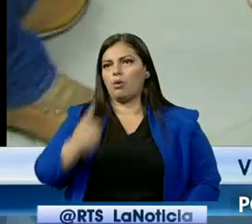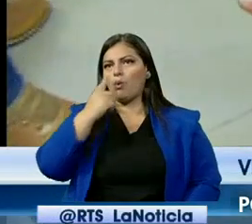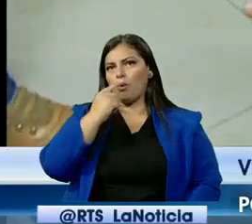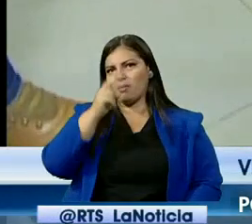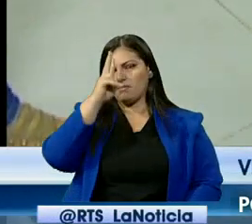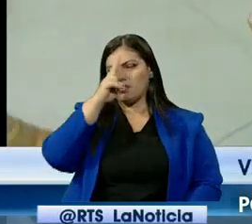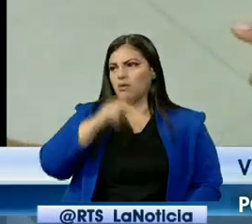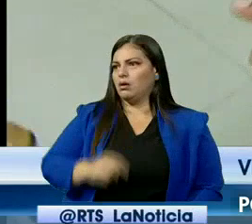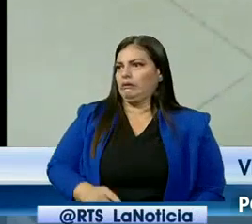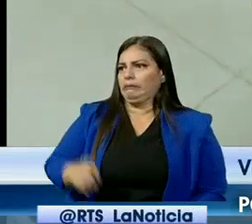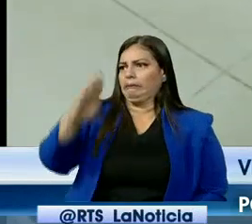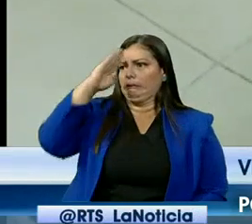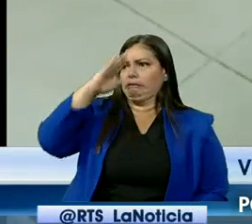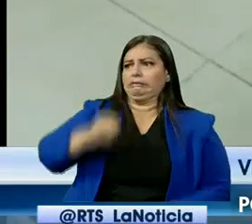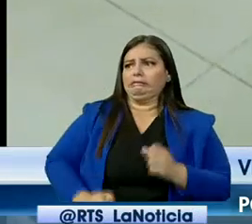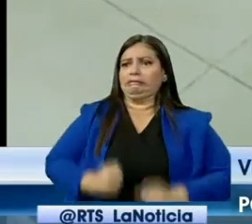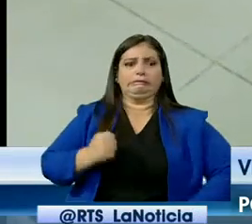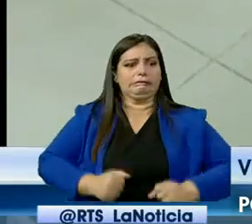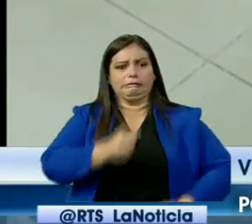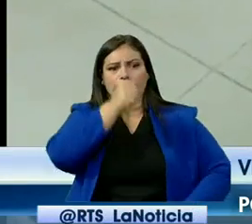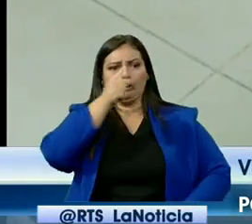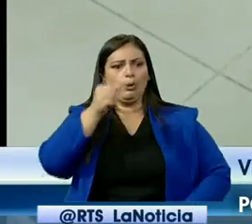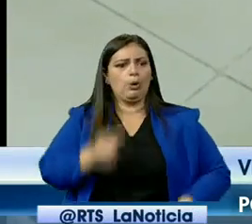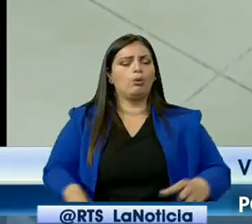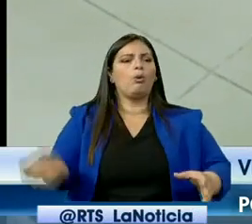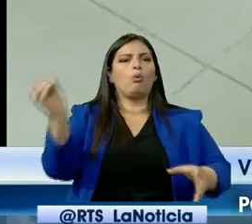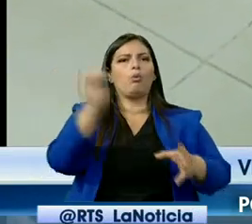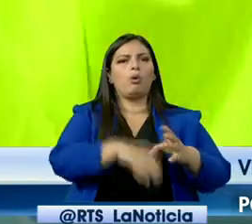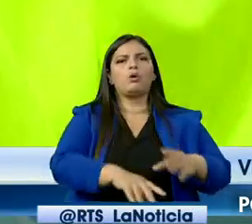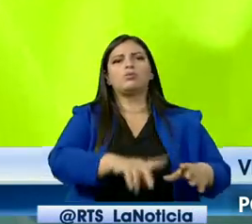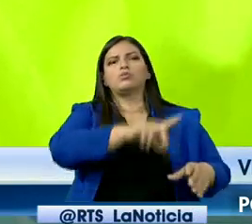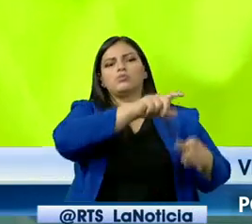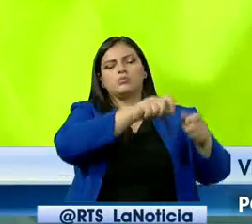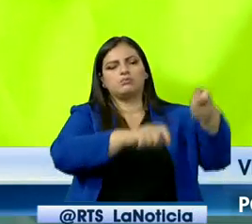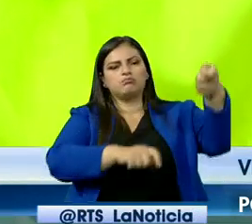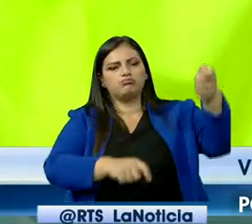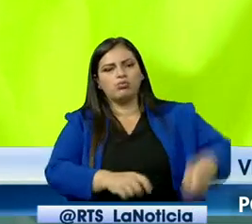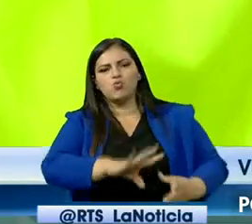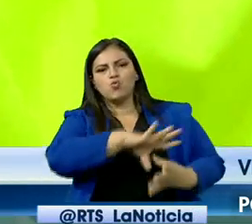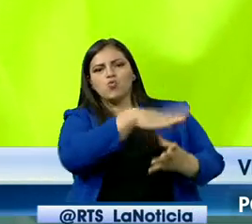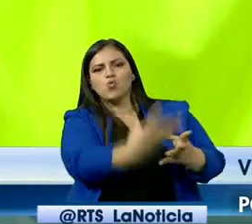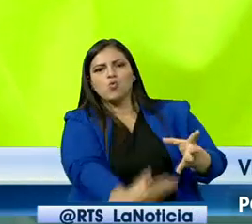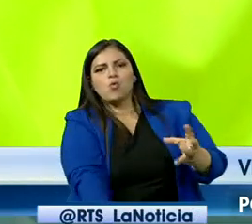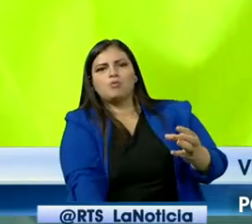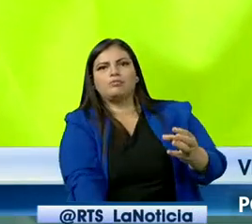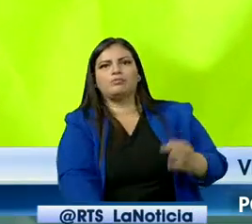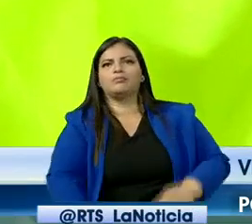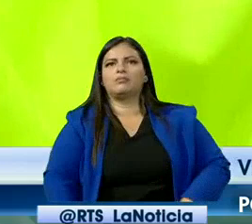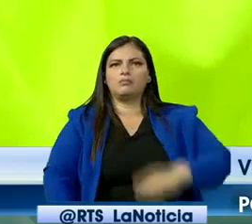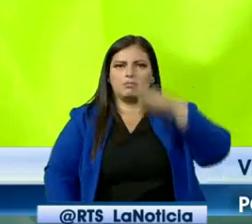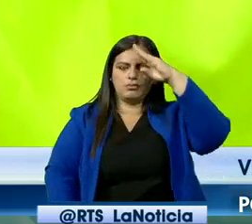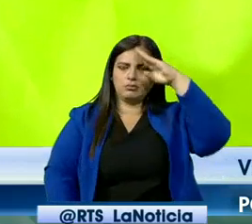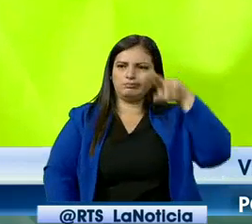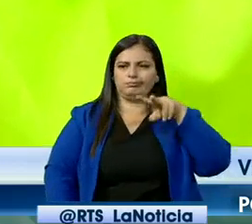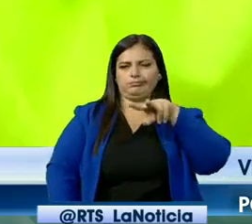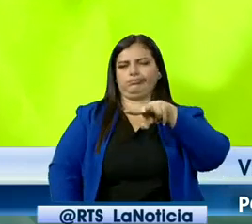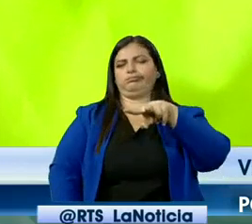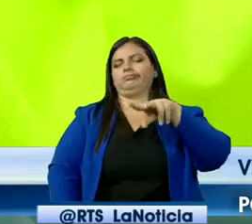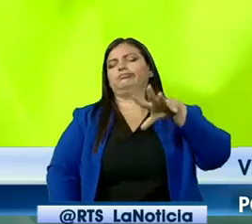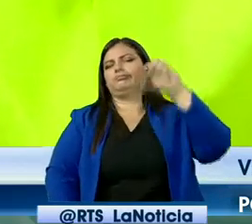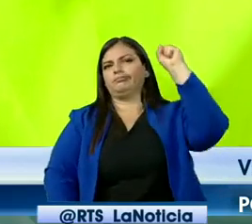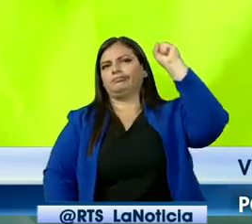los agentes policiales, a él le encontraron más alcaloide. Aproximadamente 1.200 dosis de una sustancia color